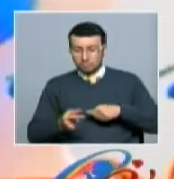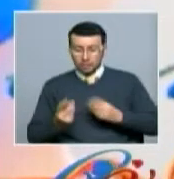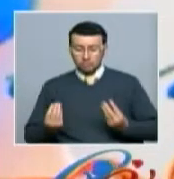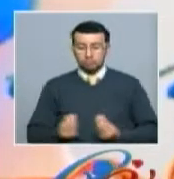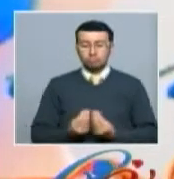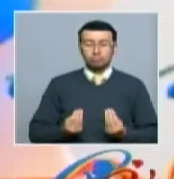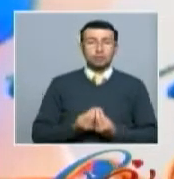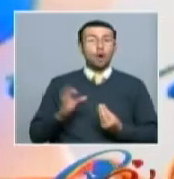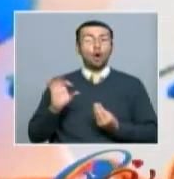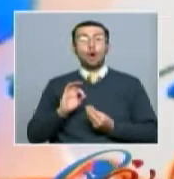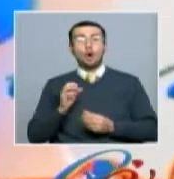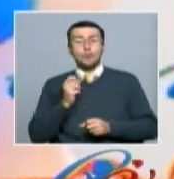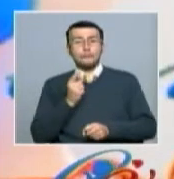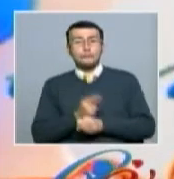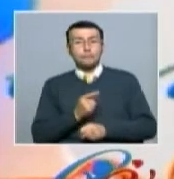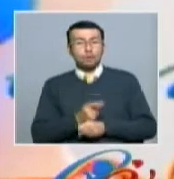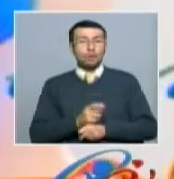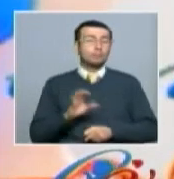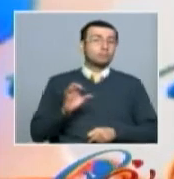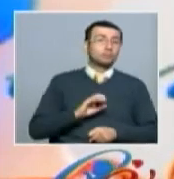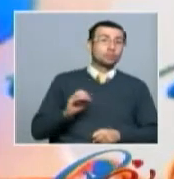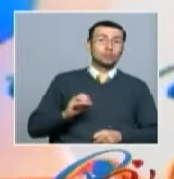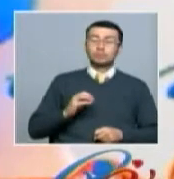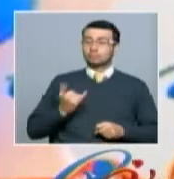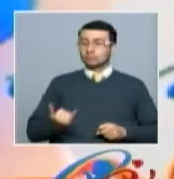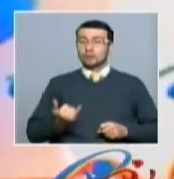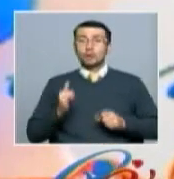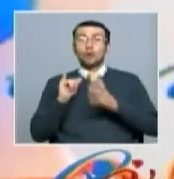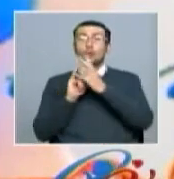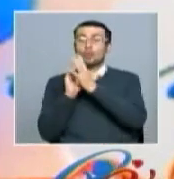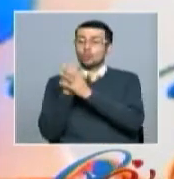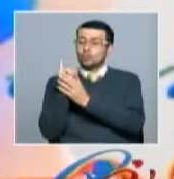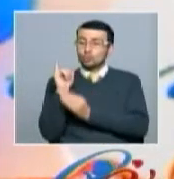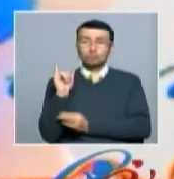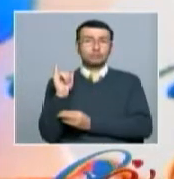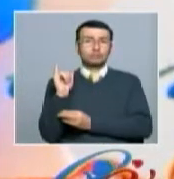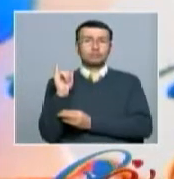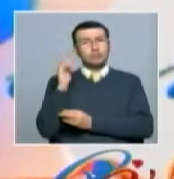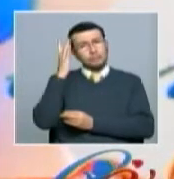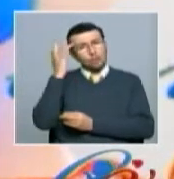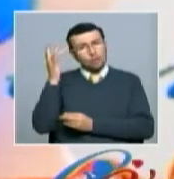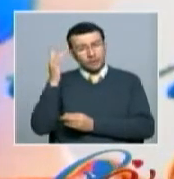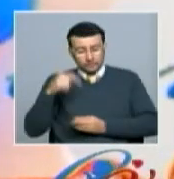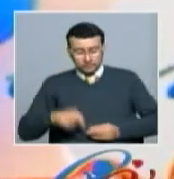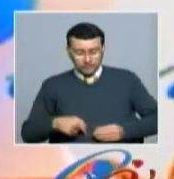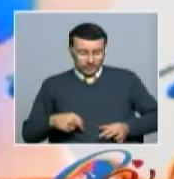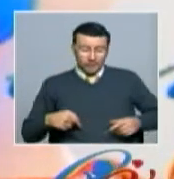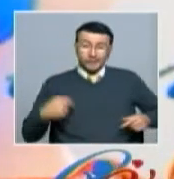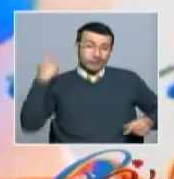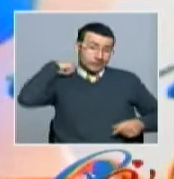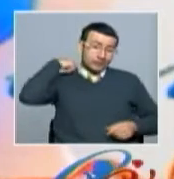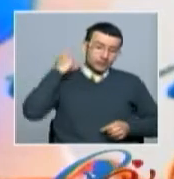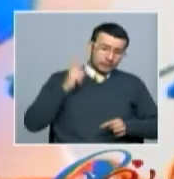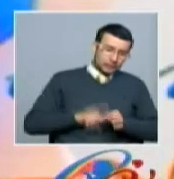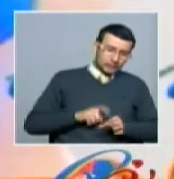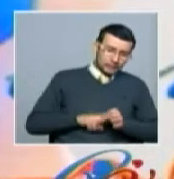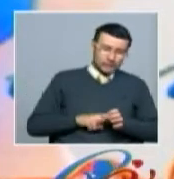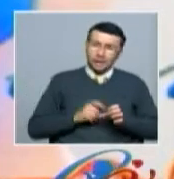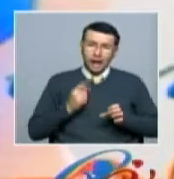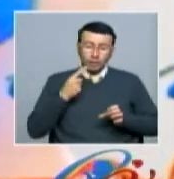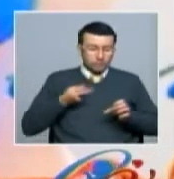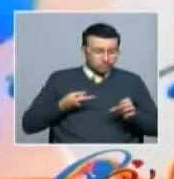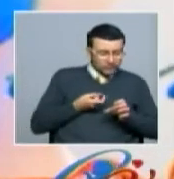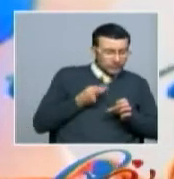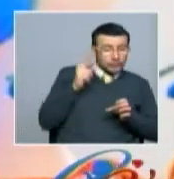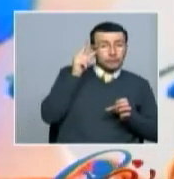testículos, de la próstata, del útero, porque está llegando a un punto donde coge ahí esa